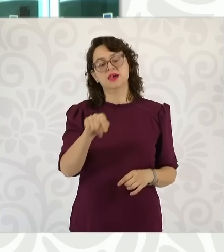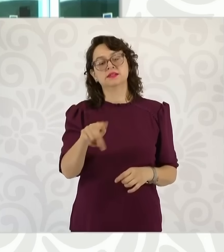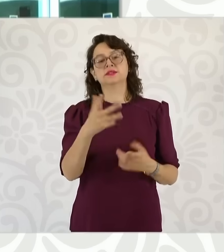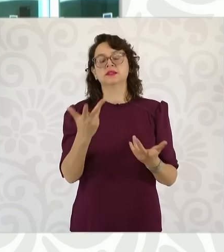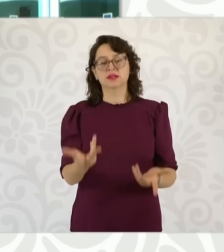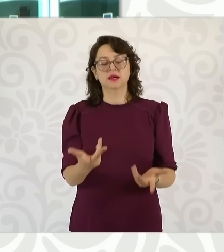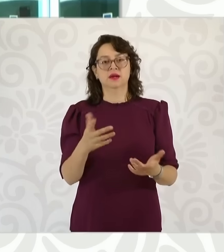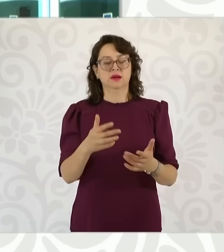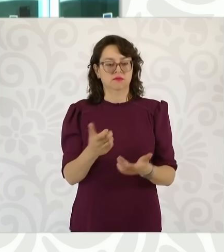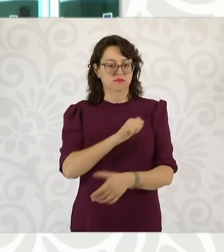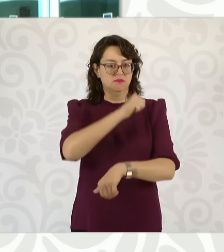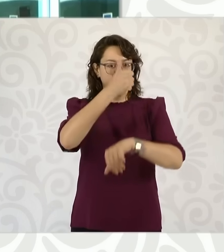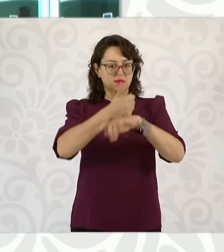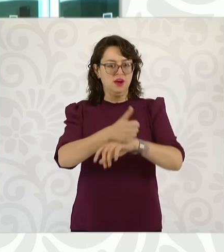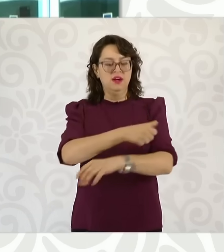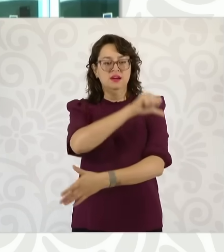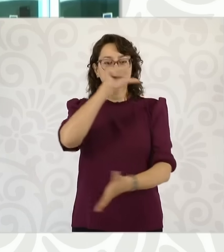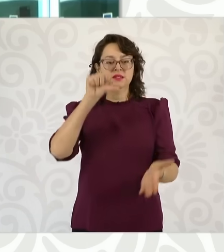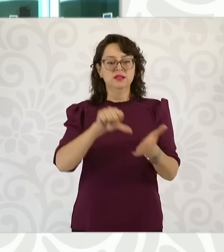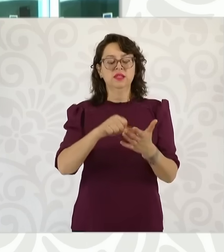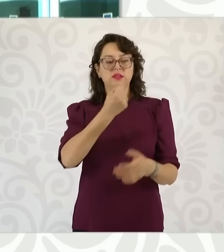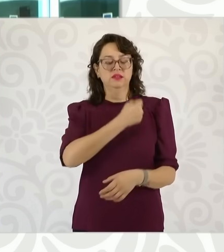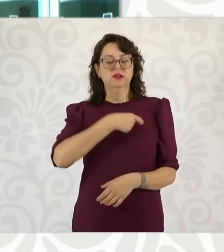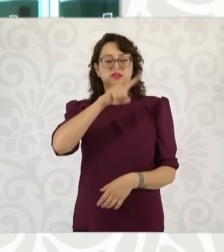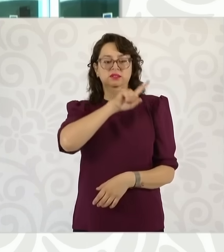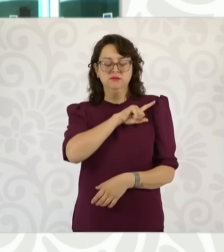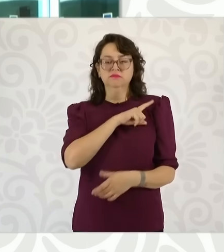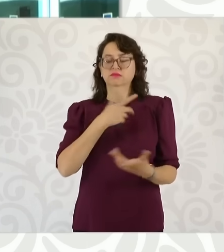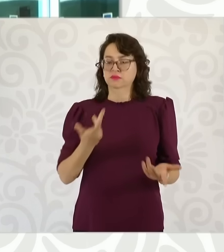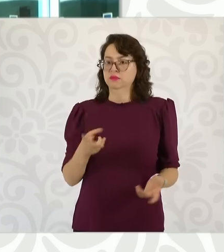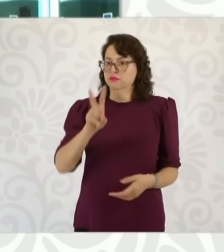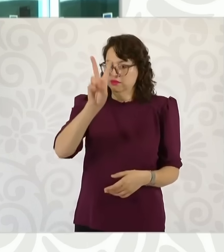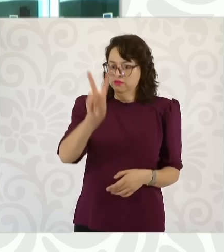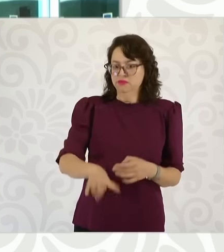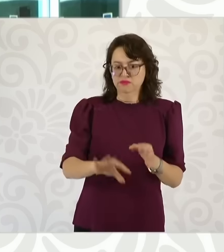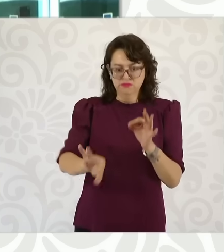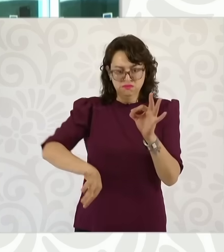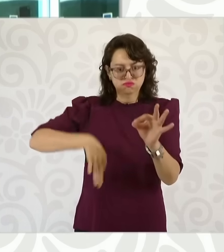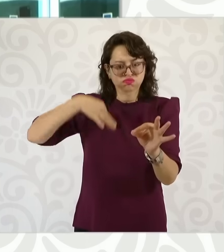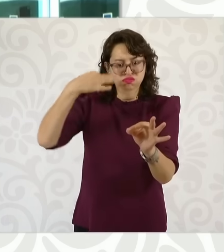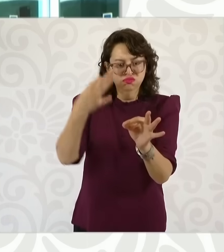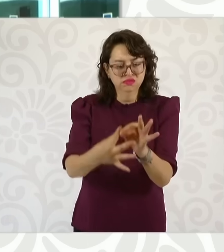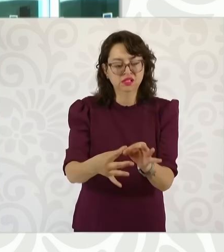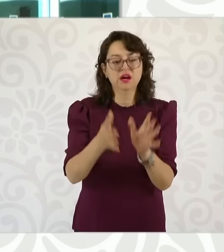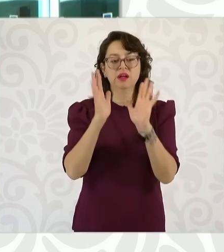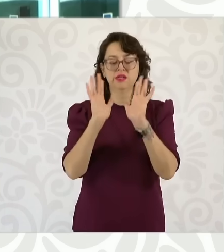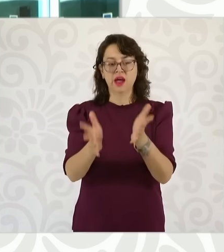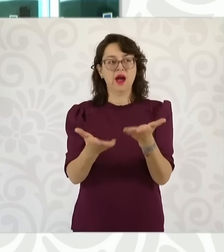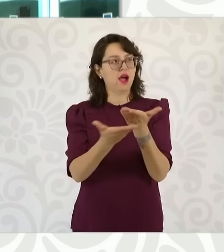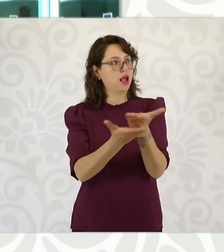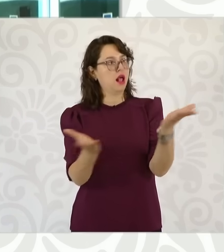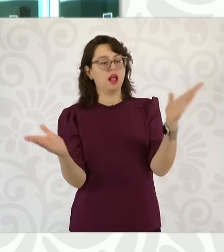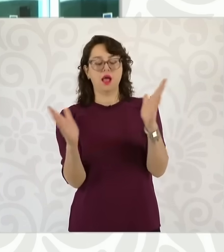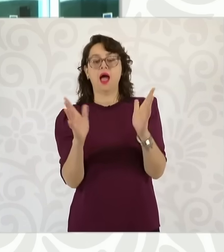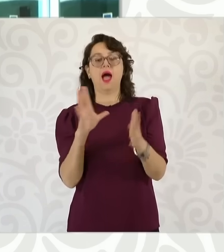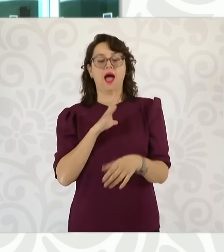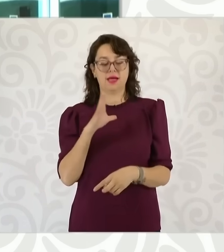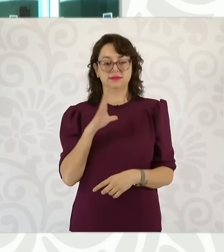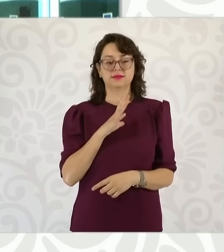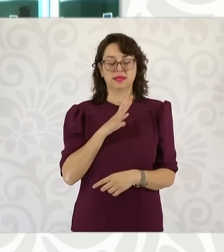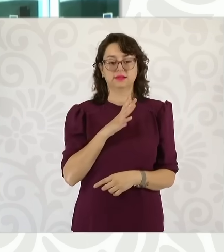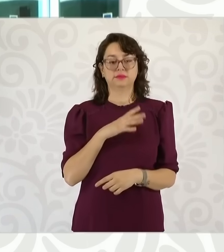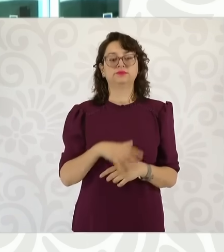nombre estamos haciendo entrega de esta clínica de salud, pero quiero